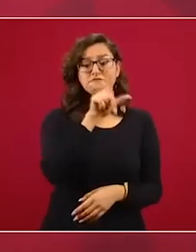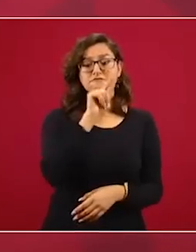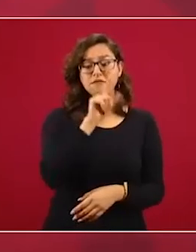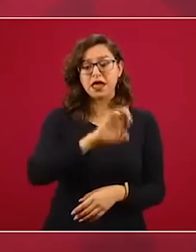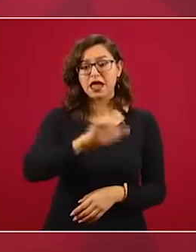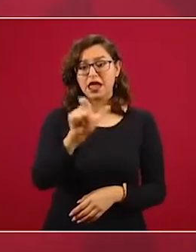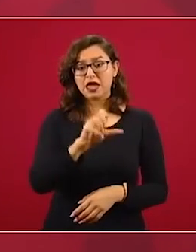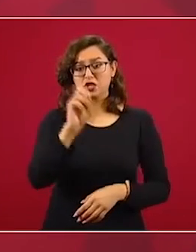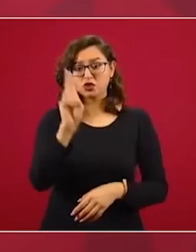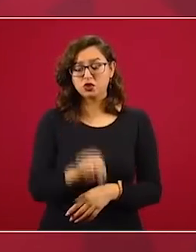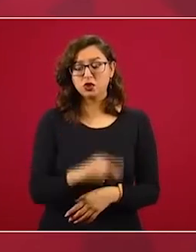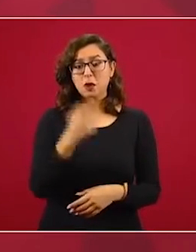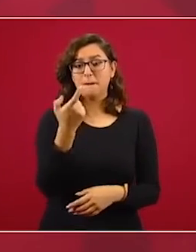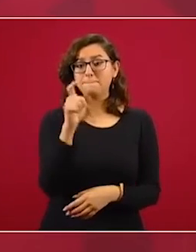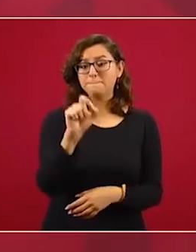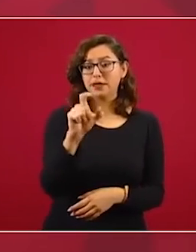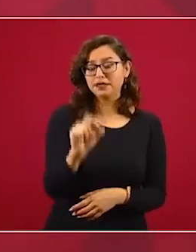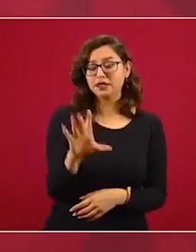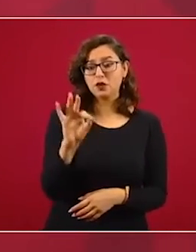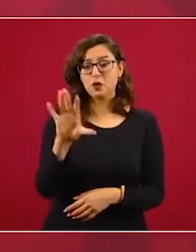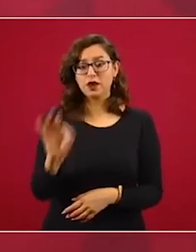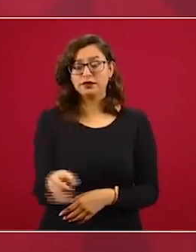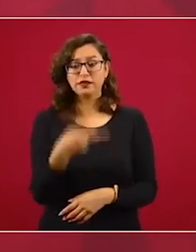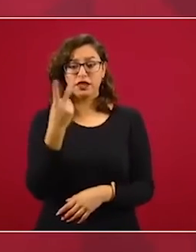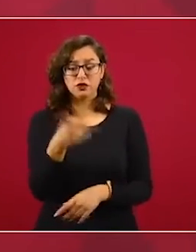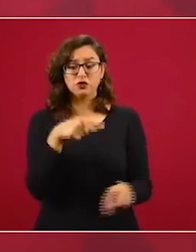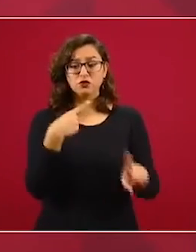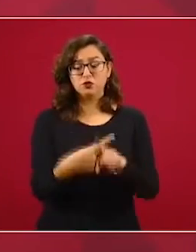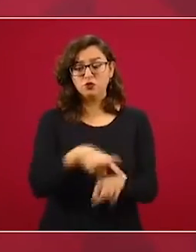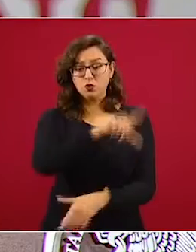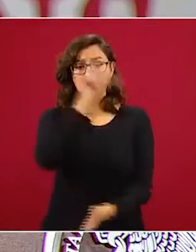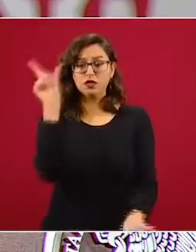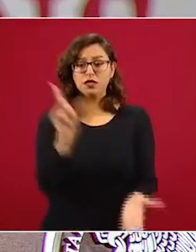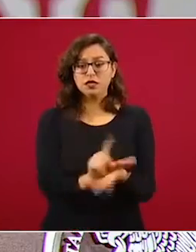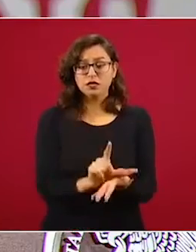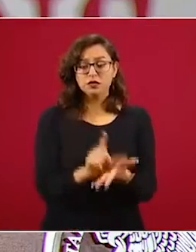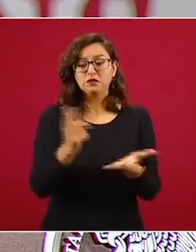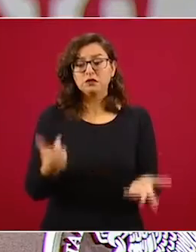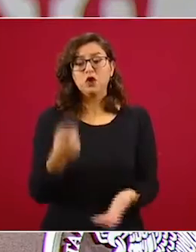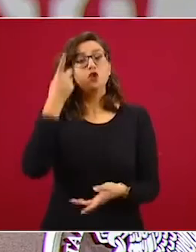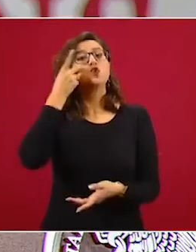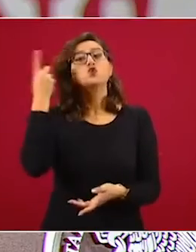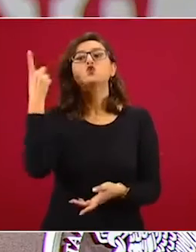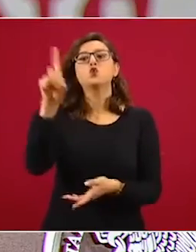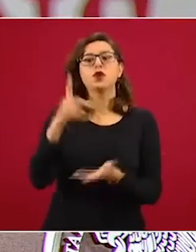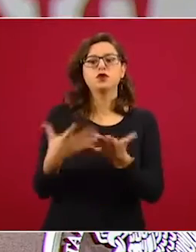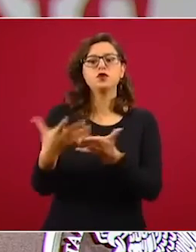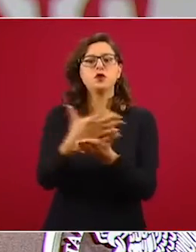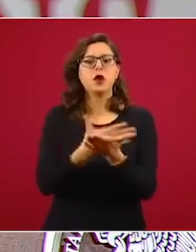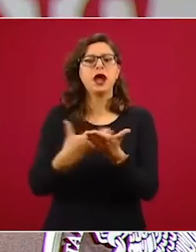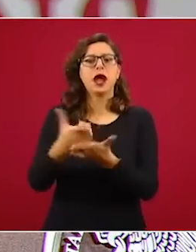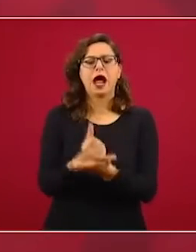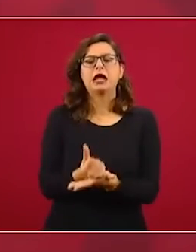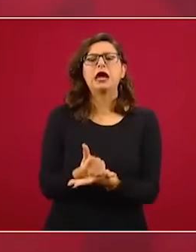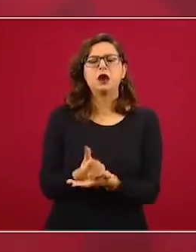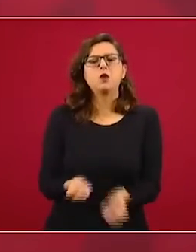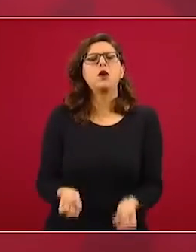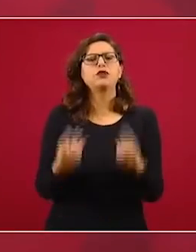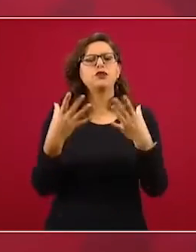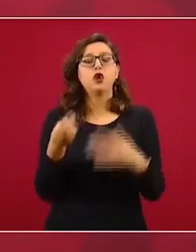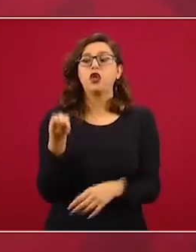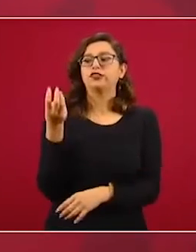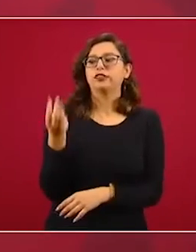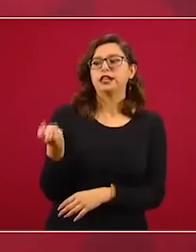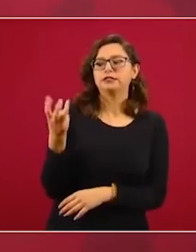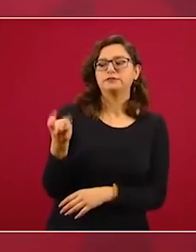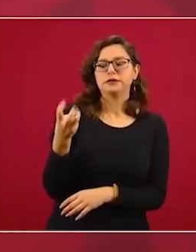con el 100% del subsidio a las gasolinas se busca contrarrestar las presiones del mercado internacional así lo informa el titular de la